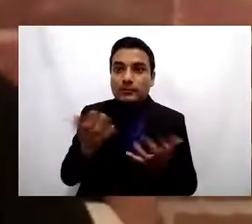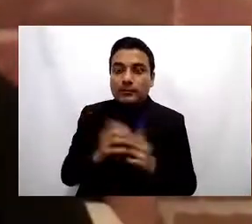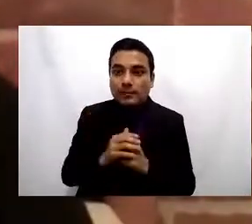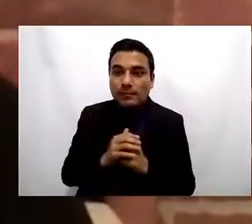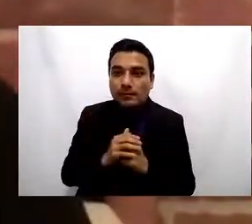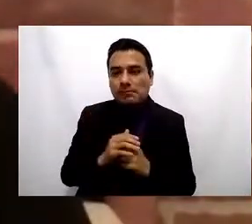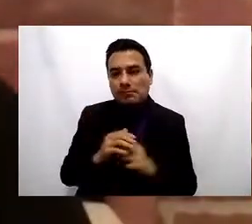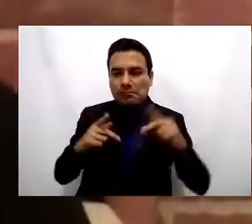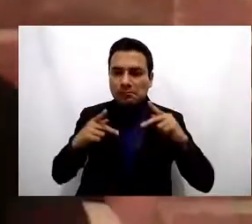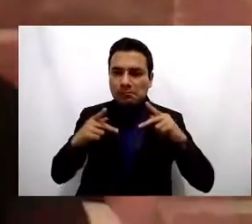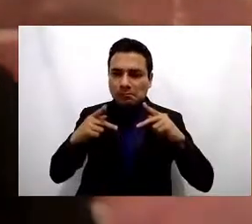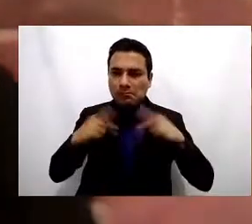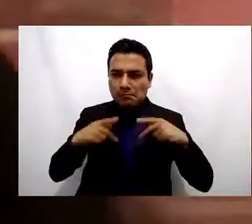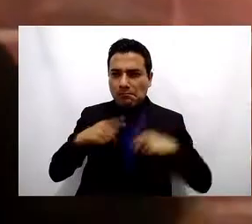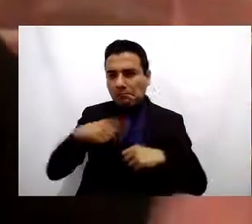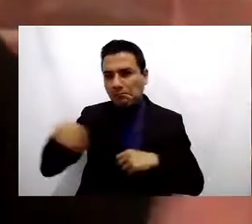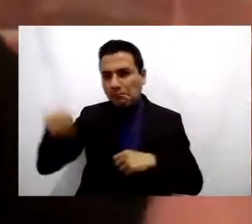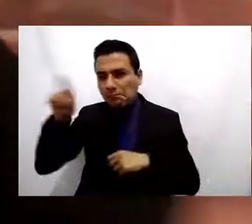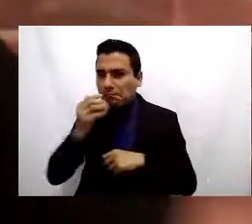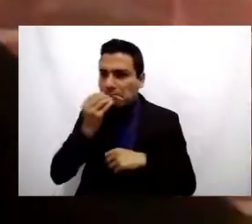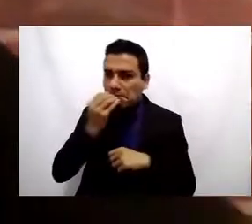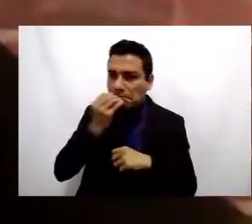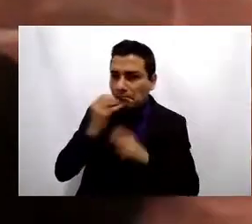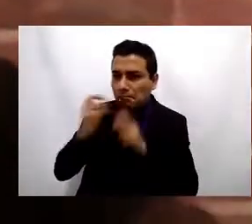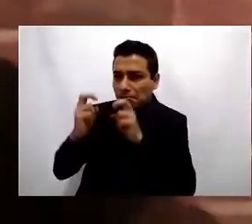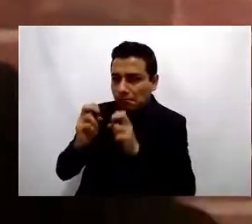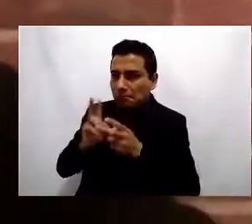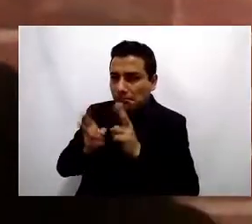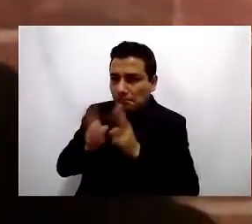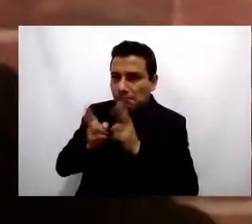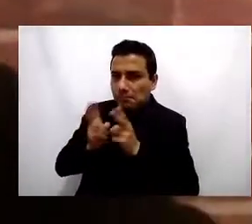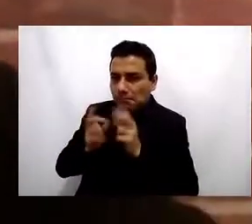con alguien y desarrollarla por arriba de la mesa.